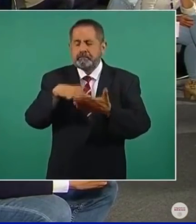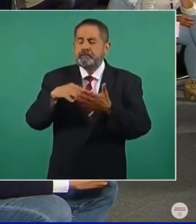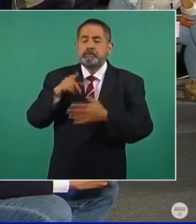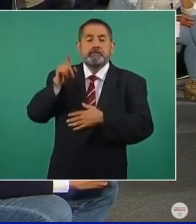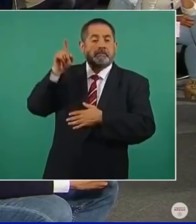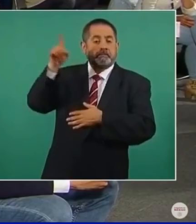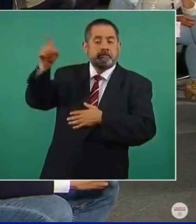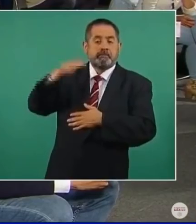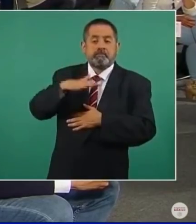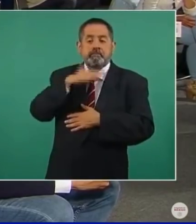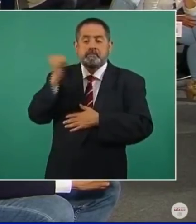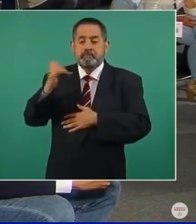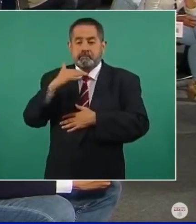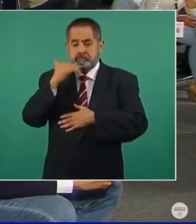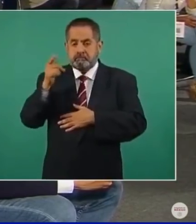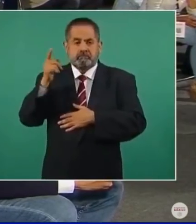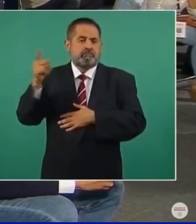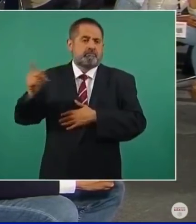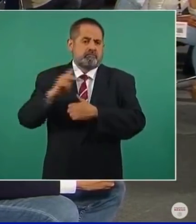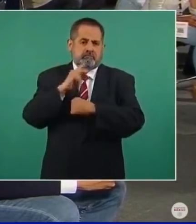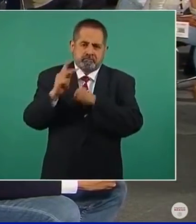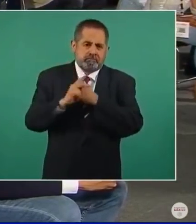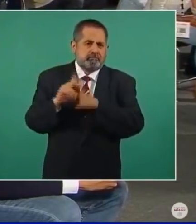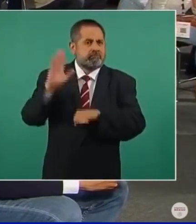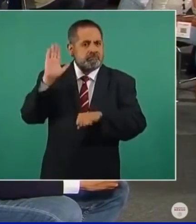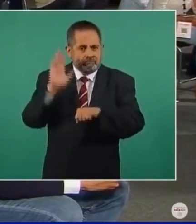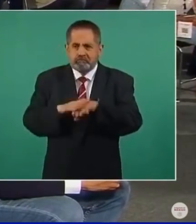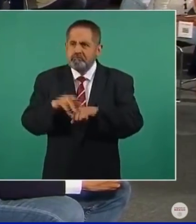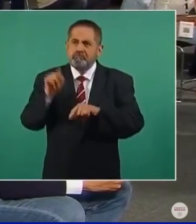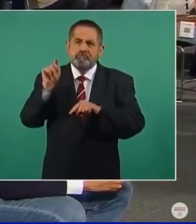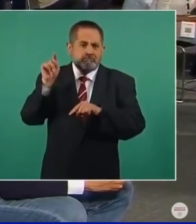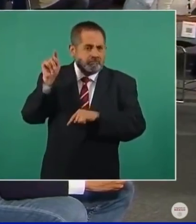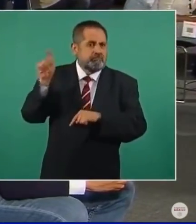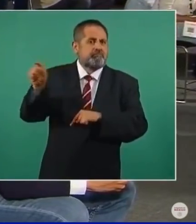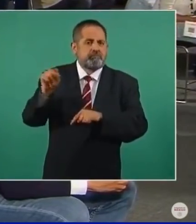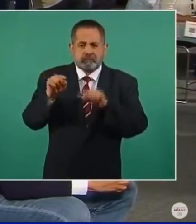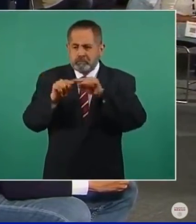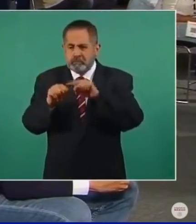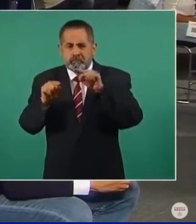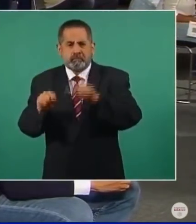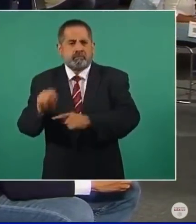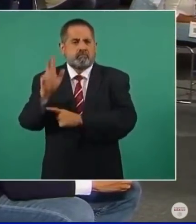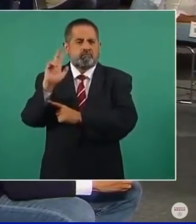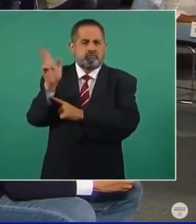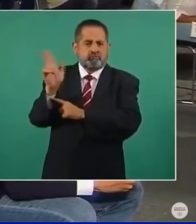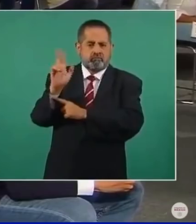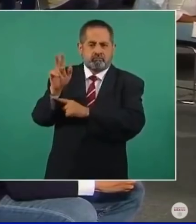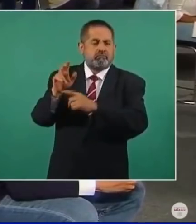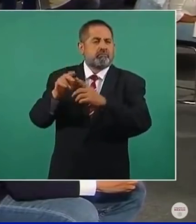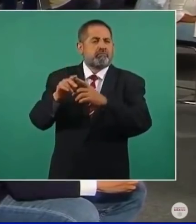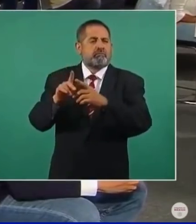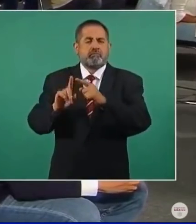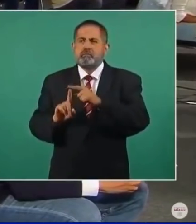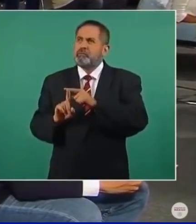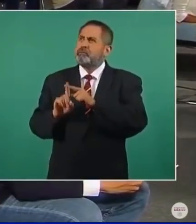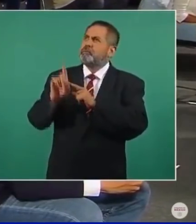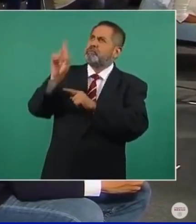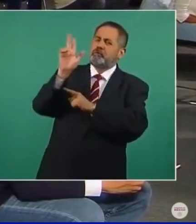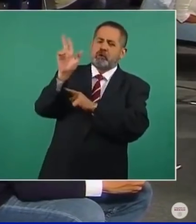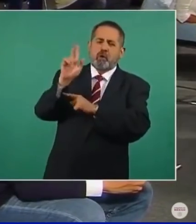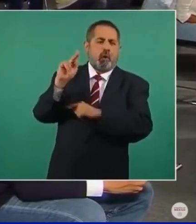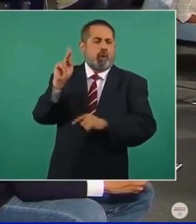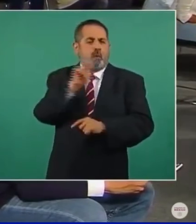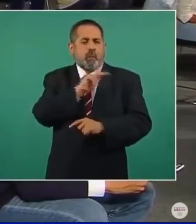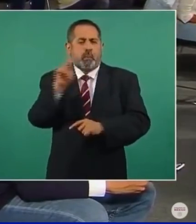los países donde más tienen eólicas, plantas eólicas. El año